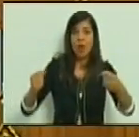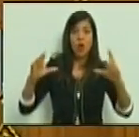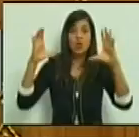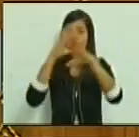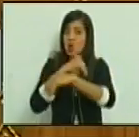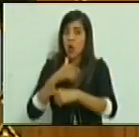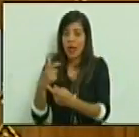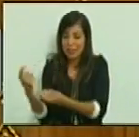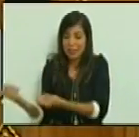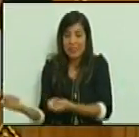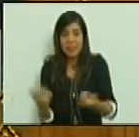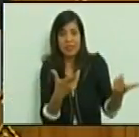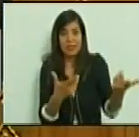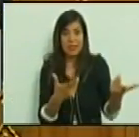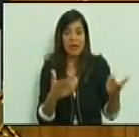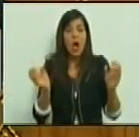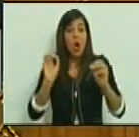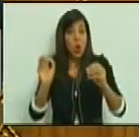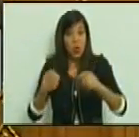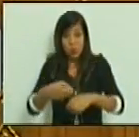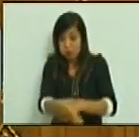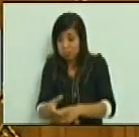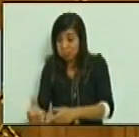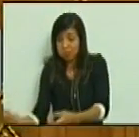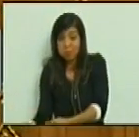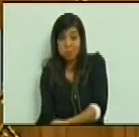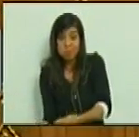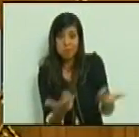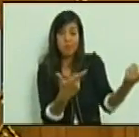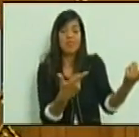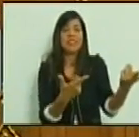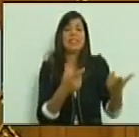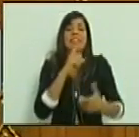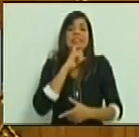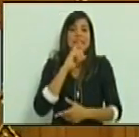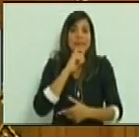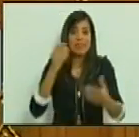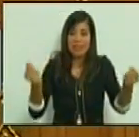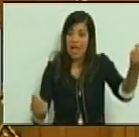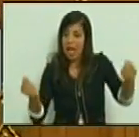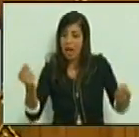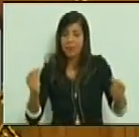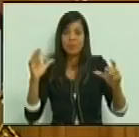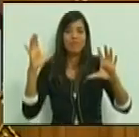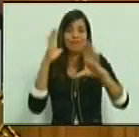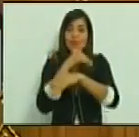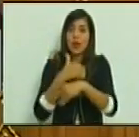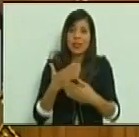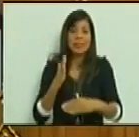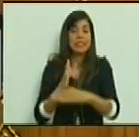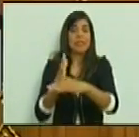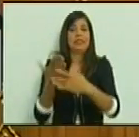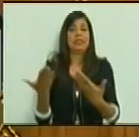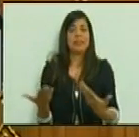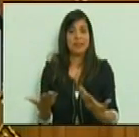producto terminado, el producto primario, y luego llevarlo a la distribución. En ese contexto se queda